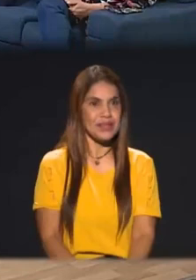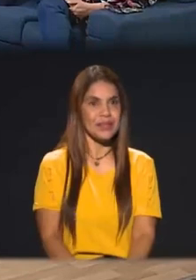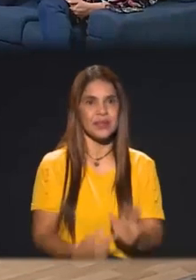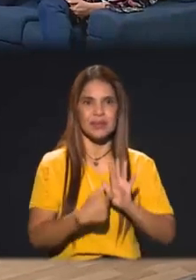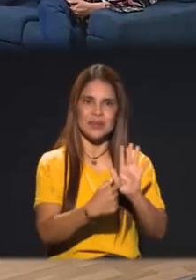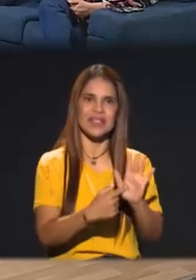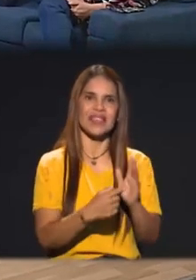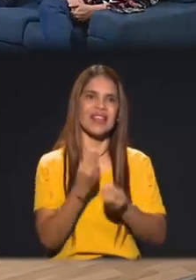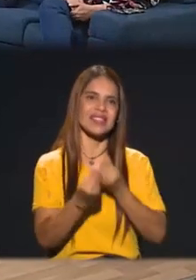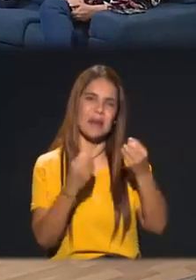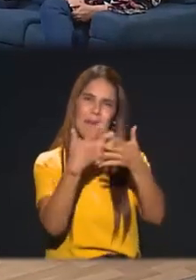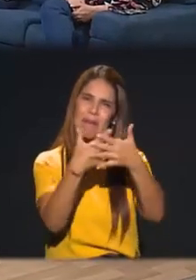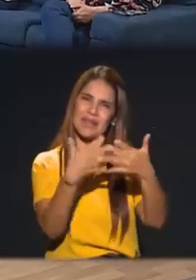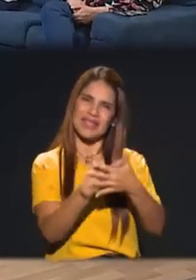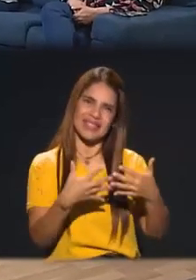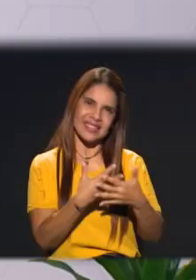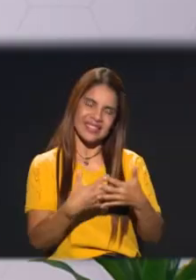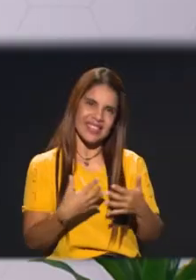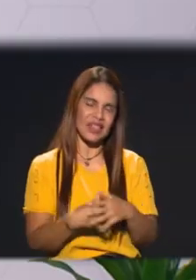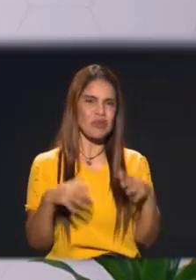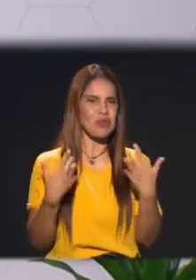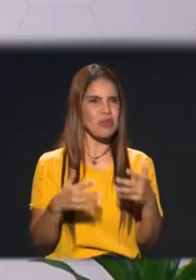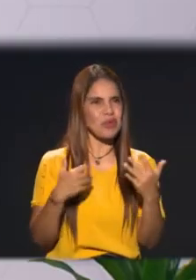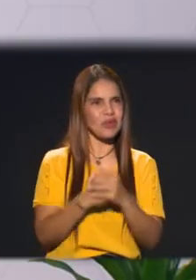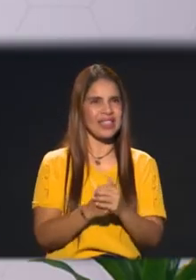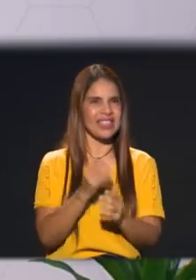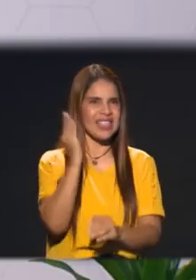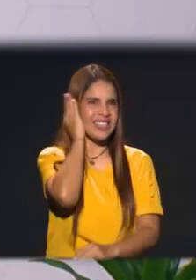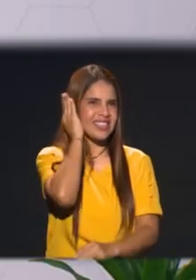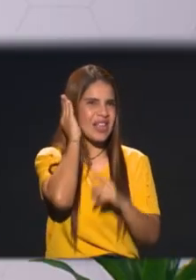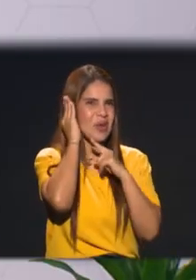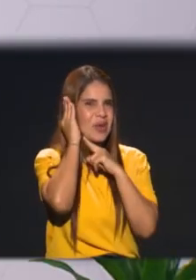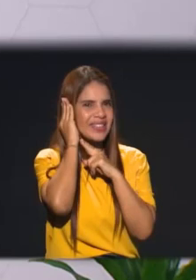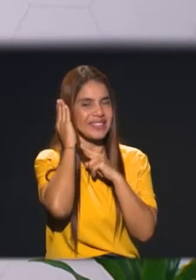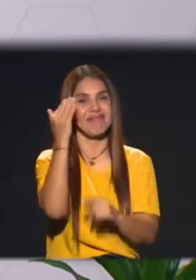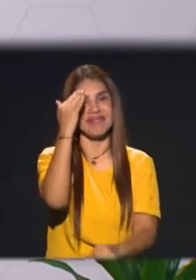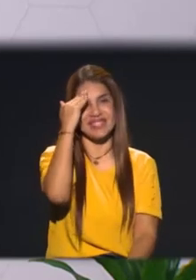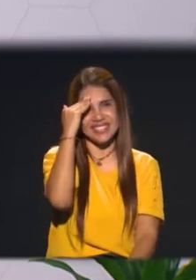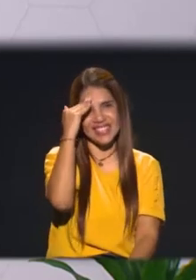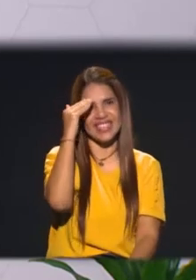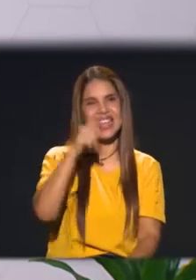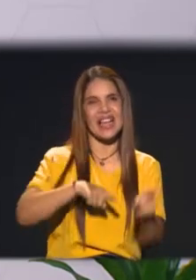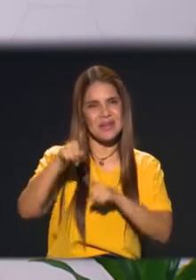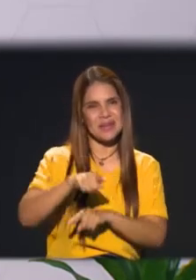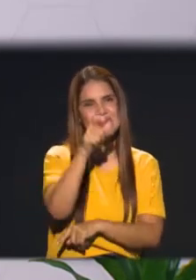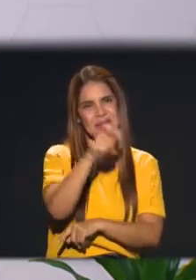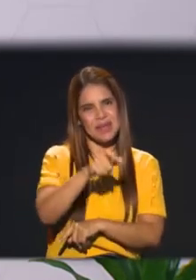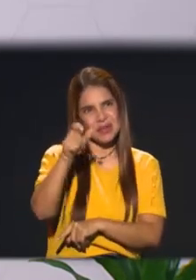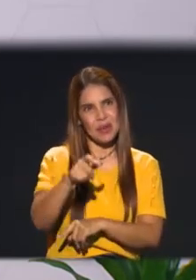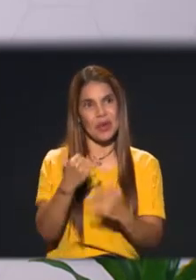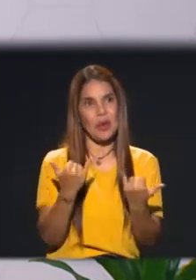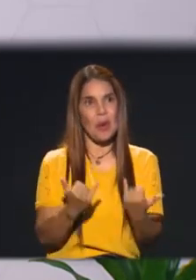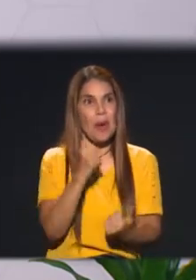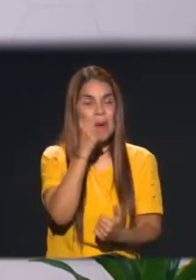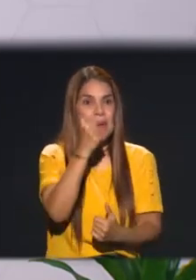Definitivamente lo que tenemos son mensajes y ustedes tienen que preparar esos celulares porque estoy segura que muchas personas mañana,